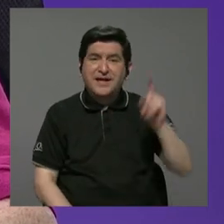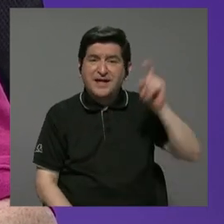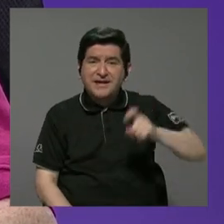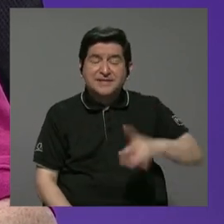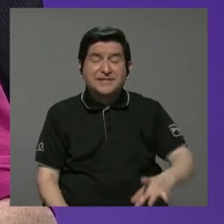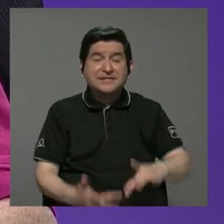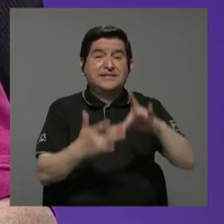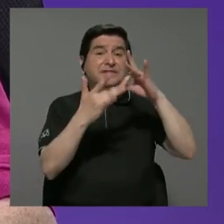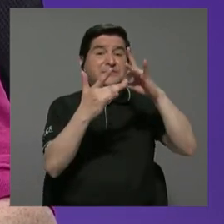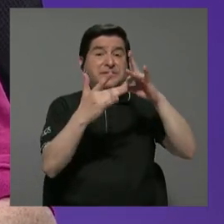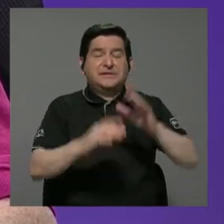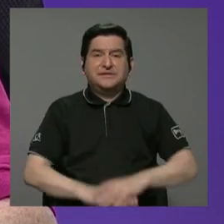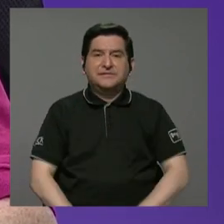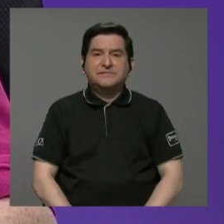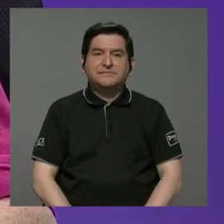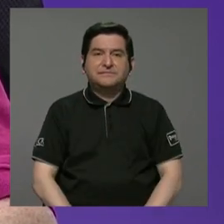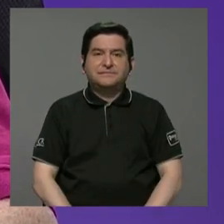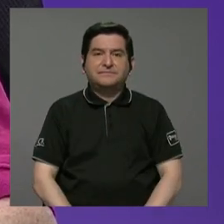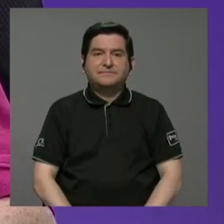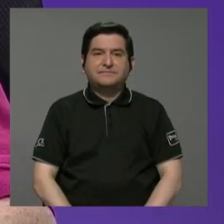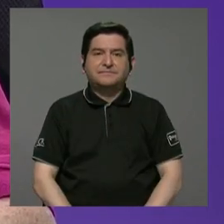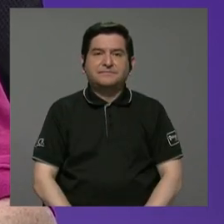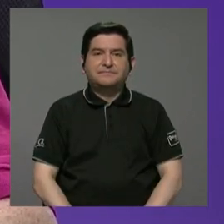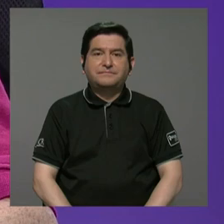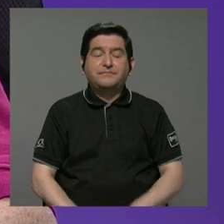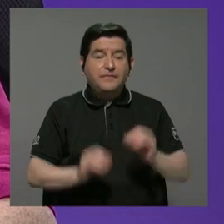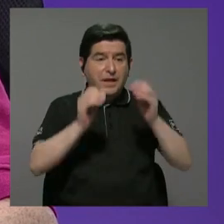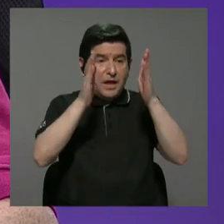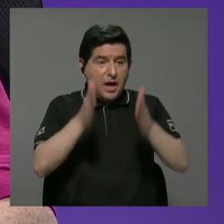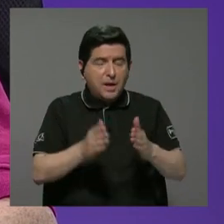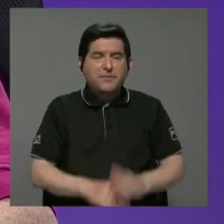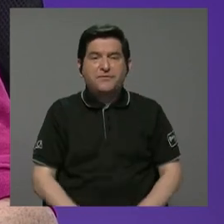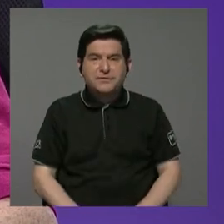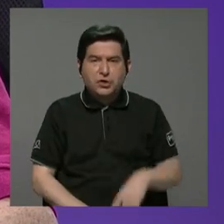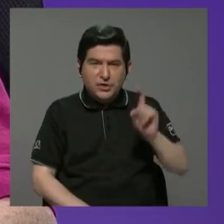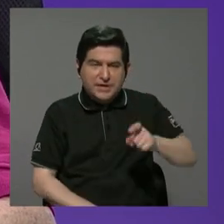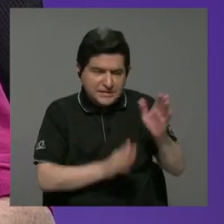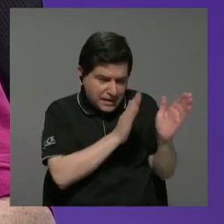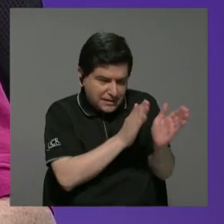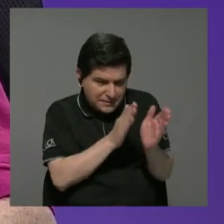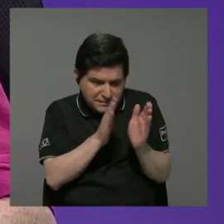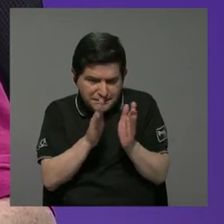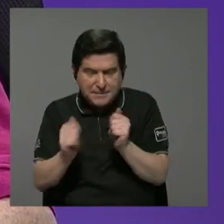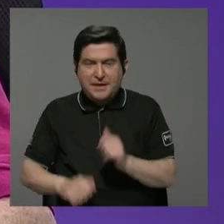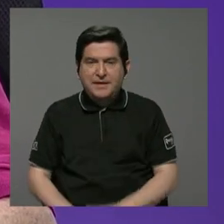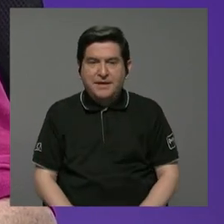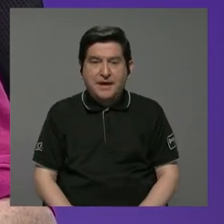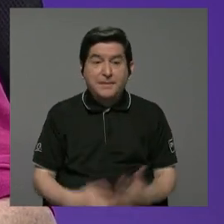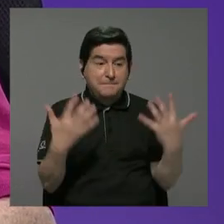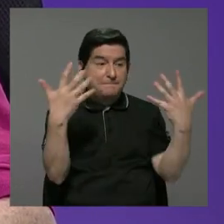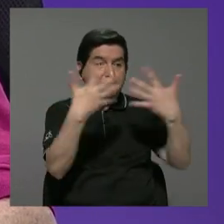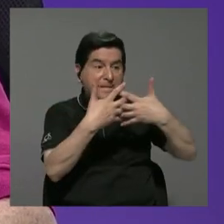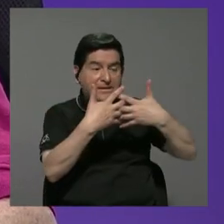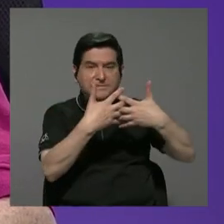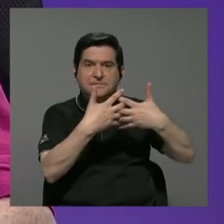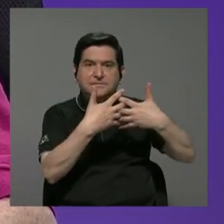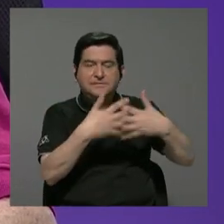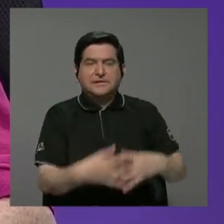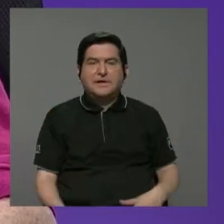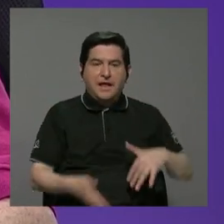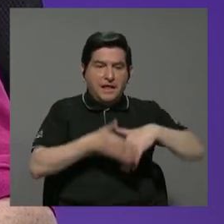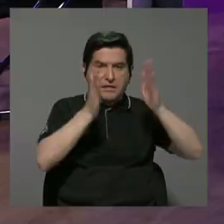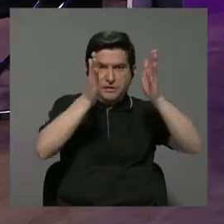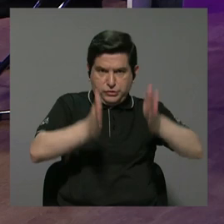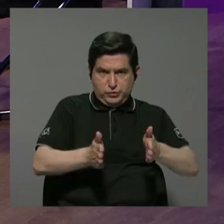necesidades especiales. También. Entonces, la maestra tiene que orquestar una mixtura de un